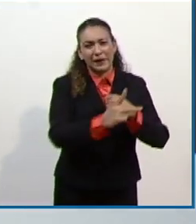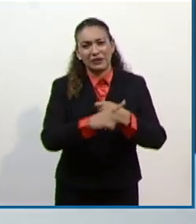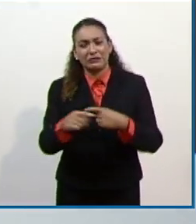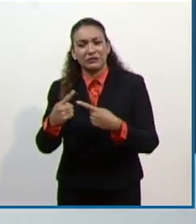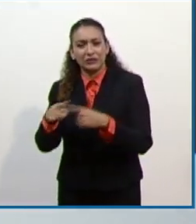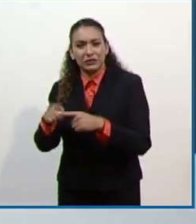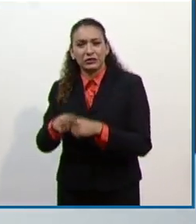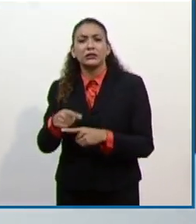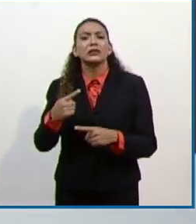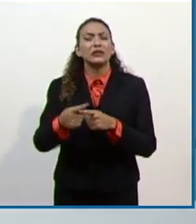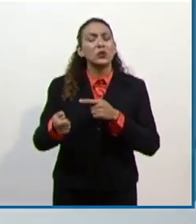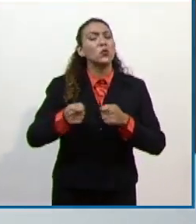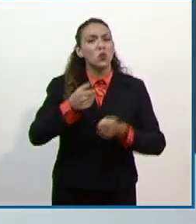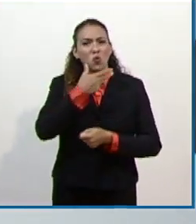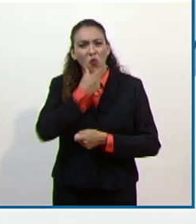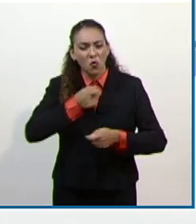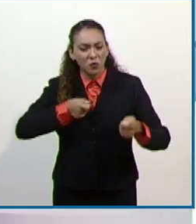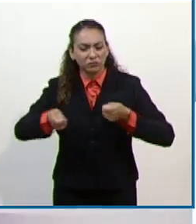que hacen posible este fenómeno.